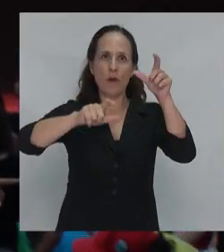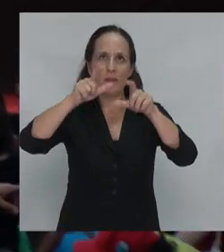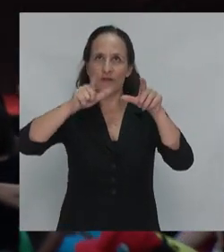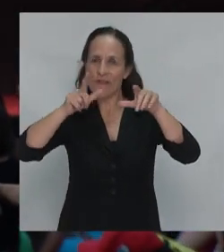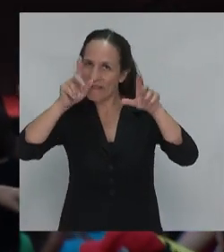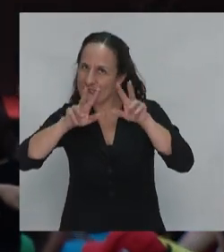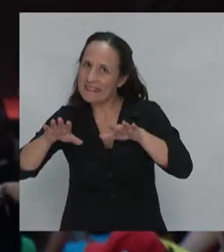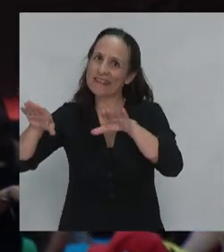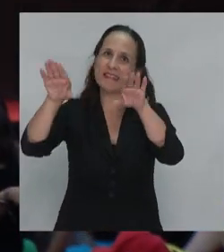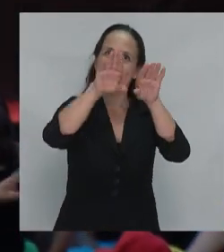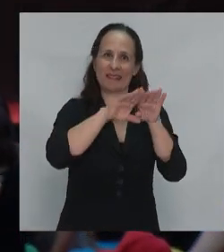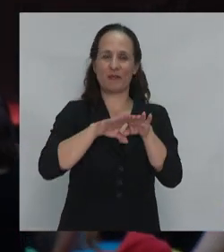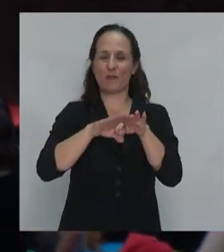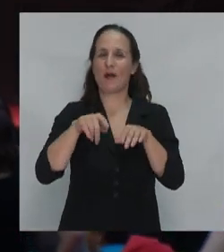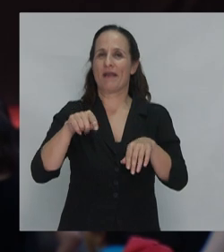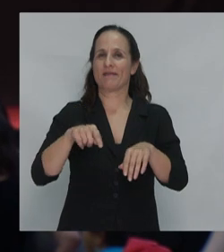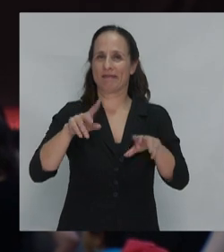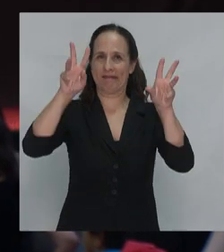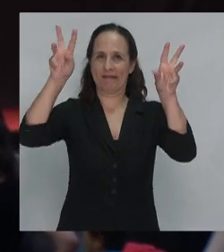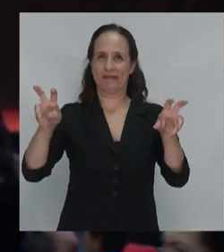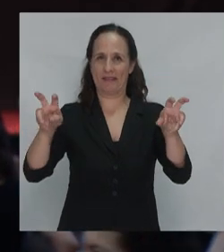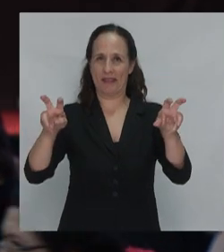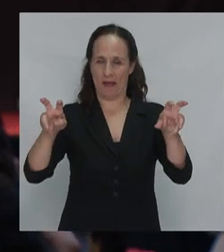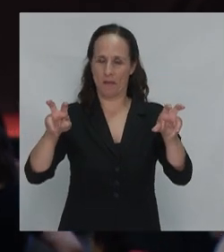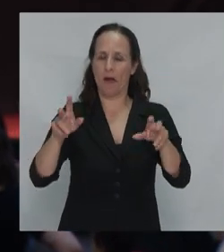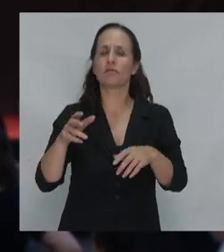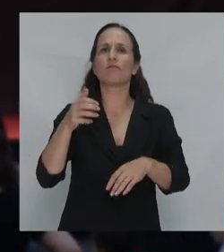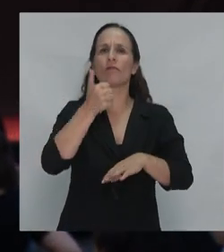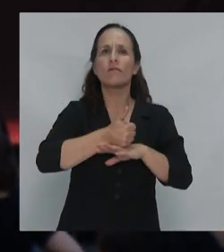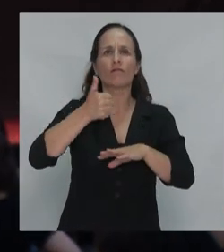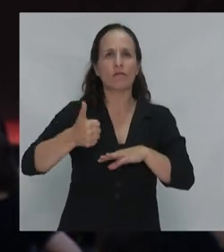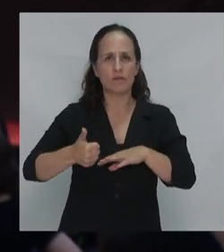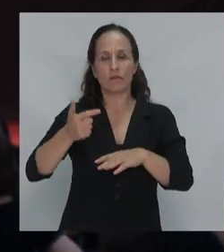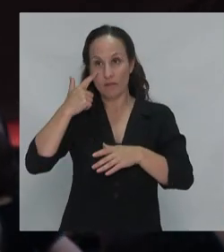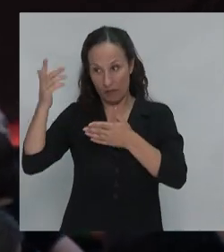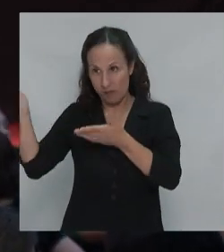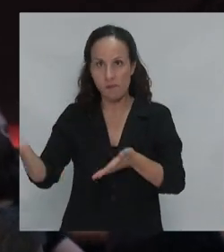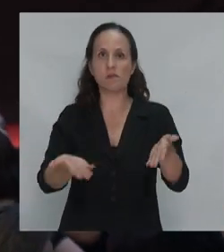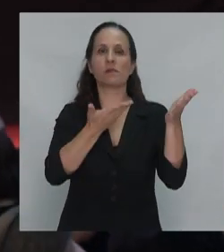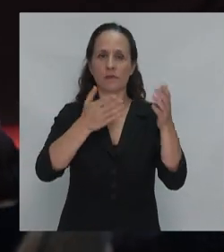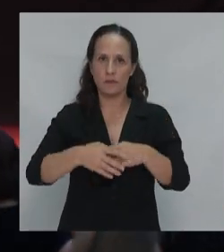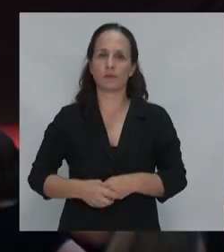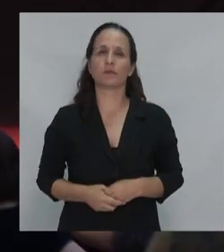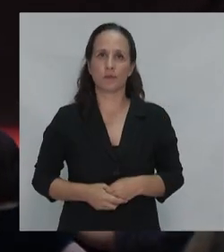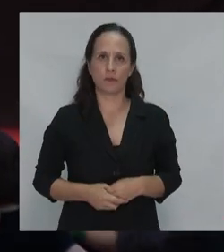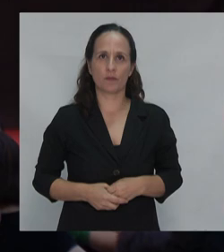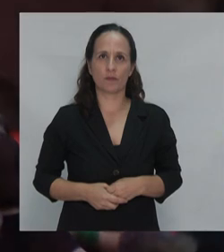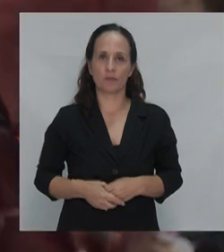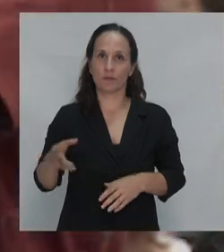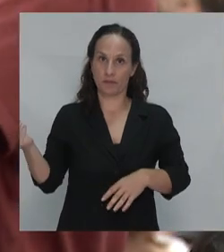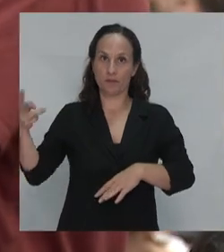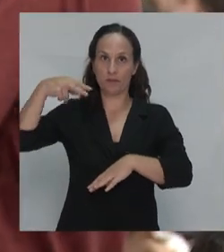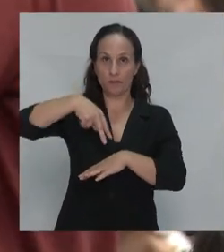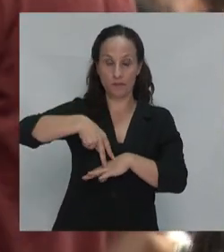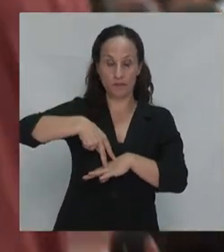da esta mesa que va a estar integrada, que ya le invito a que se sume y a que se suba